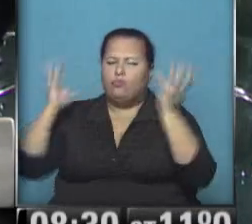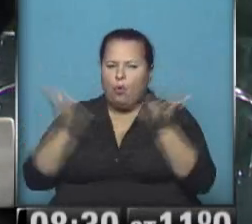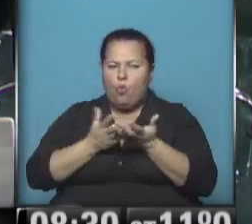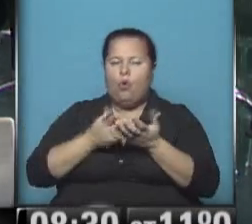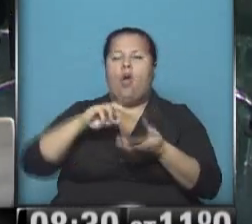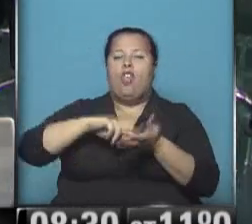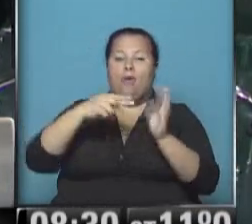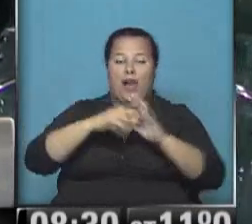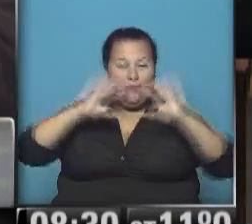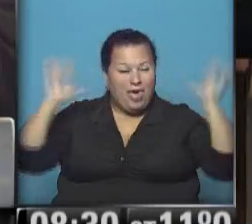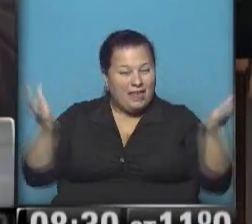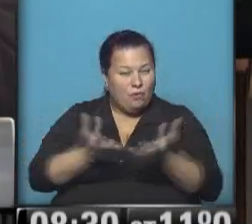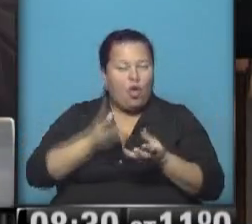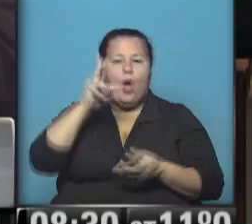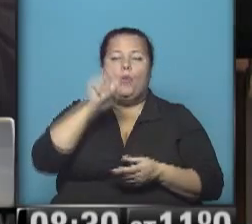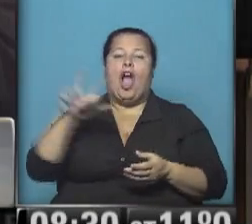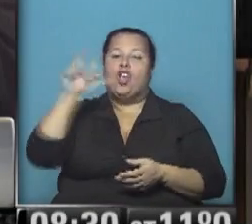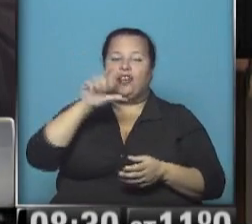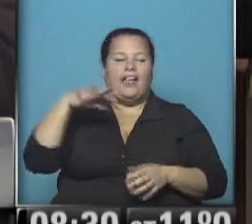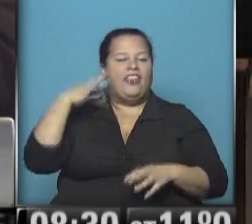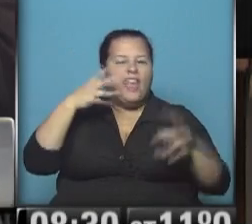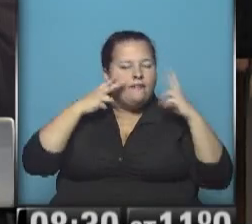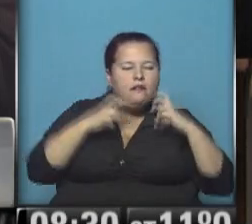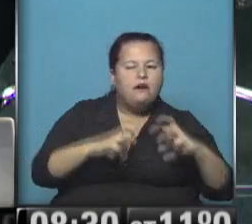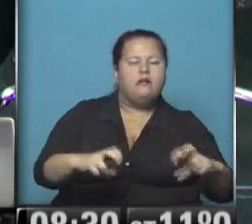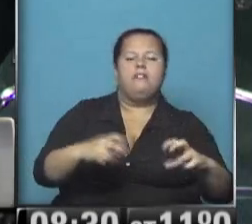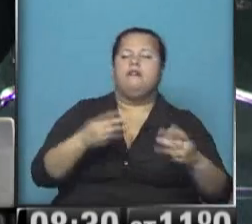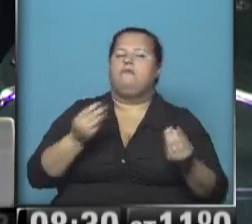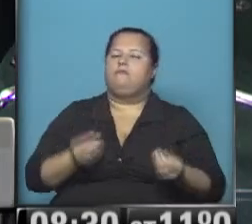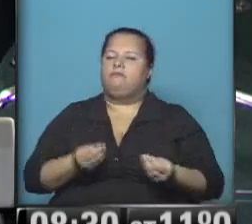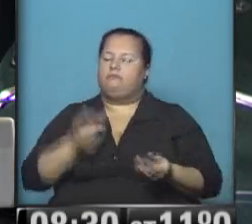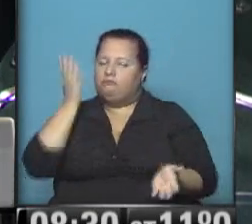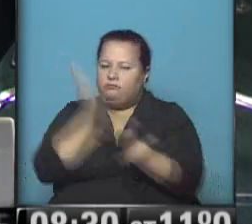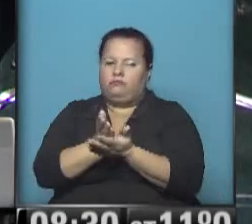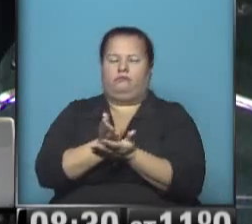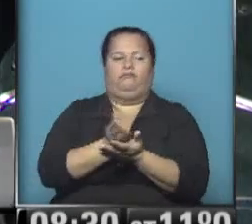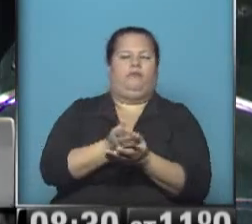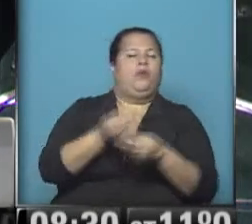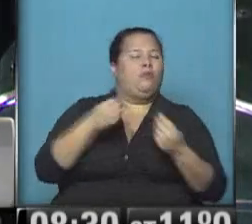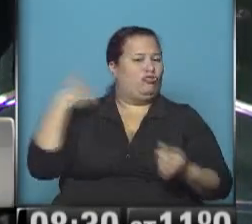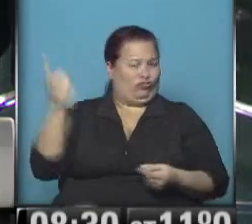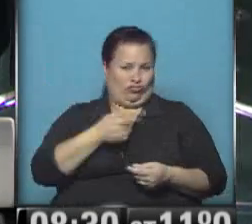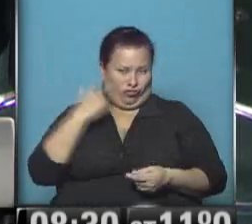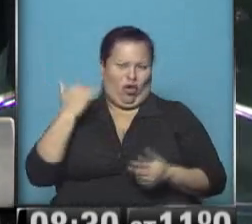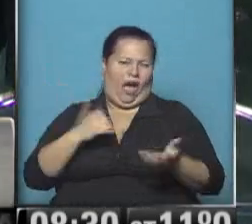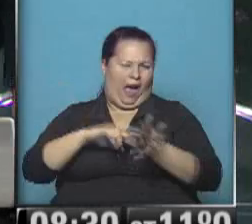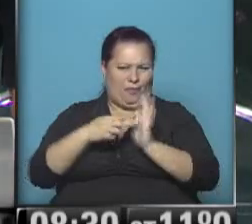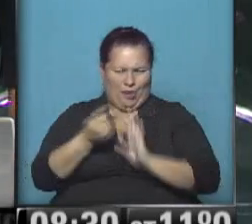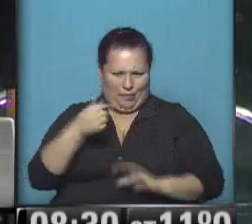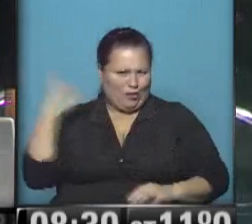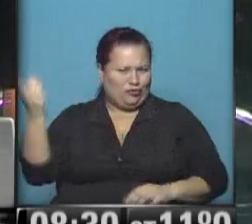después de la crisis global los bancos centrales tienen que investigar y poner sanciones porque en todo el mundo hay escándalos